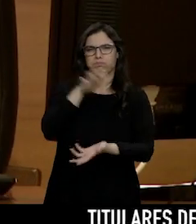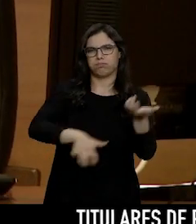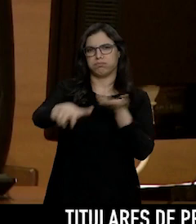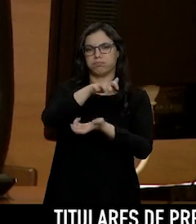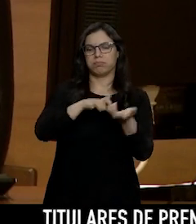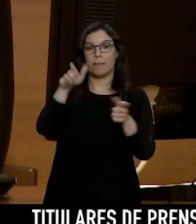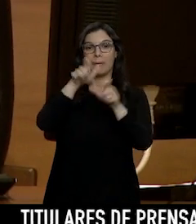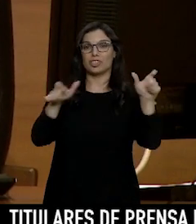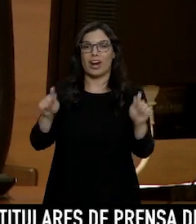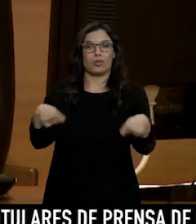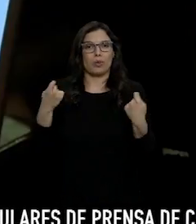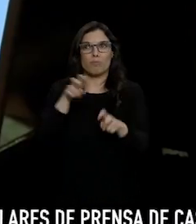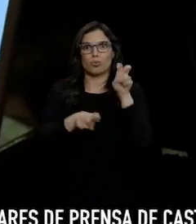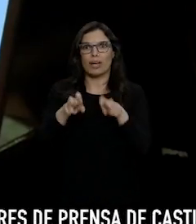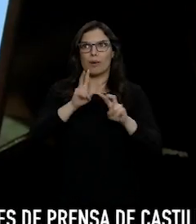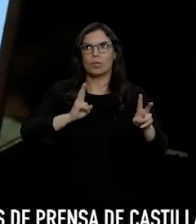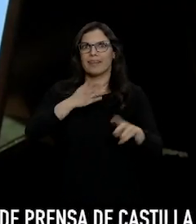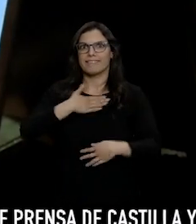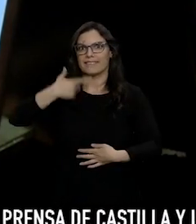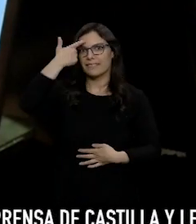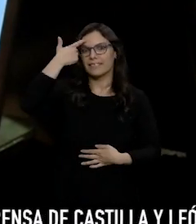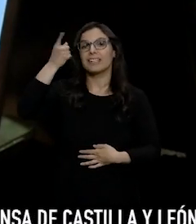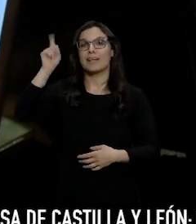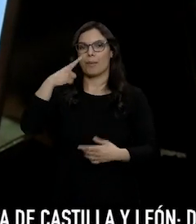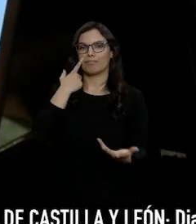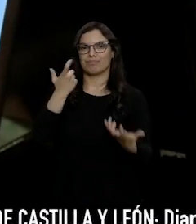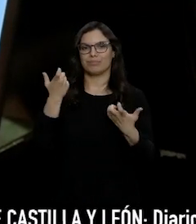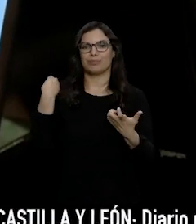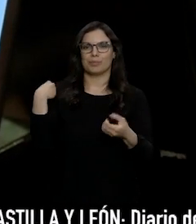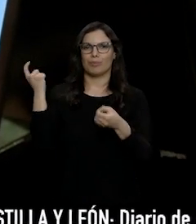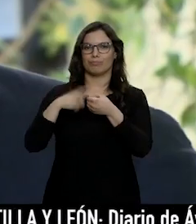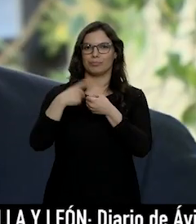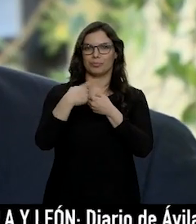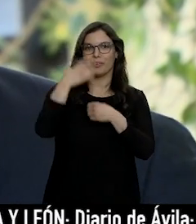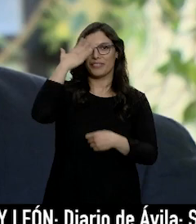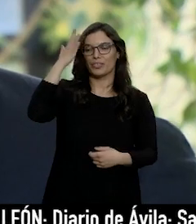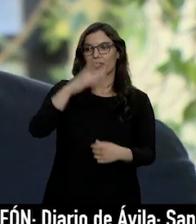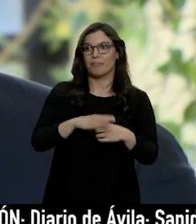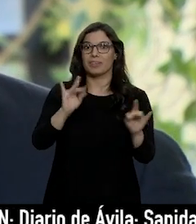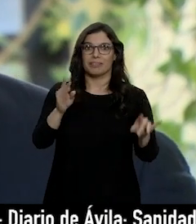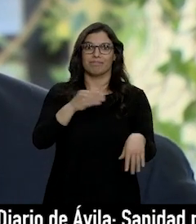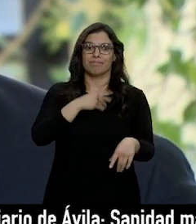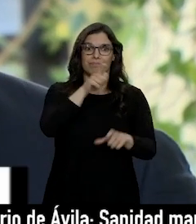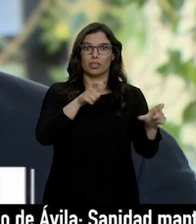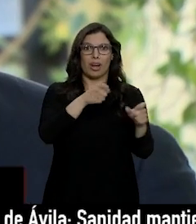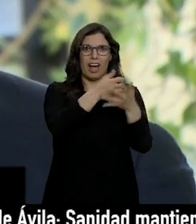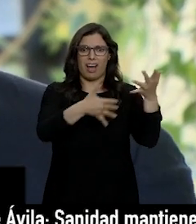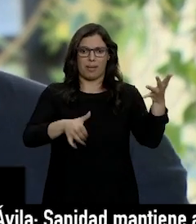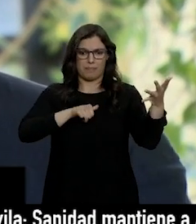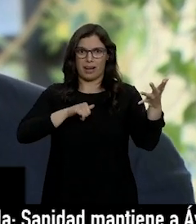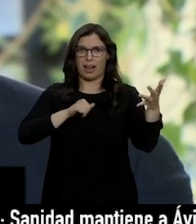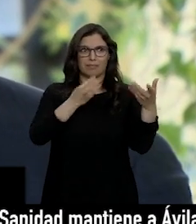buscado respuestas. También ahora se ha notado en la matrícula de filosofía. Sí, desgraciadamente se queda gente fuera.